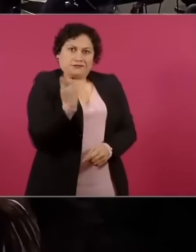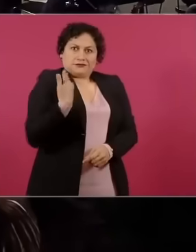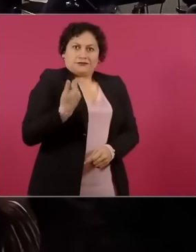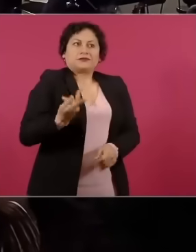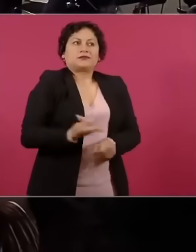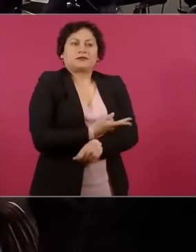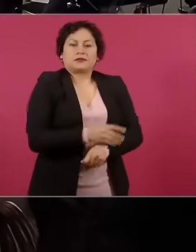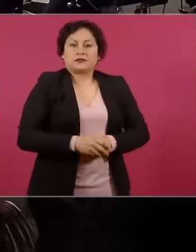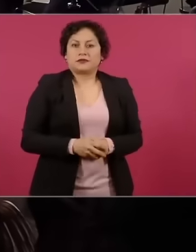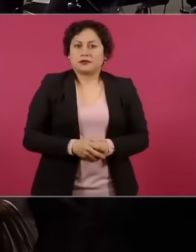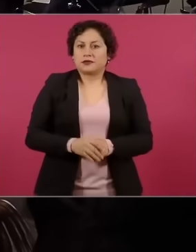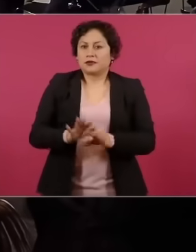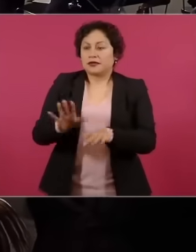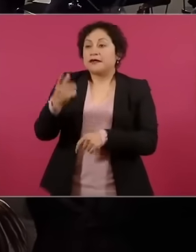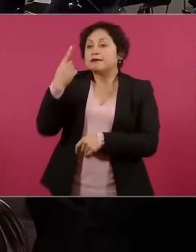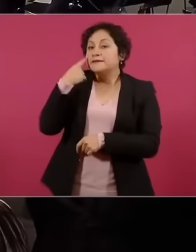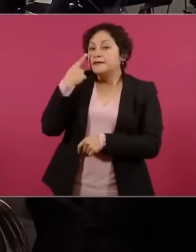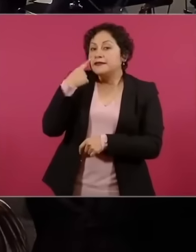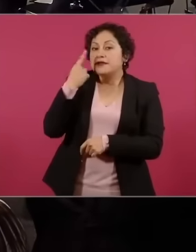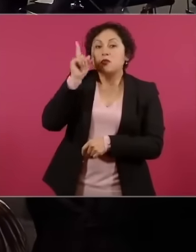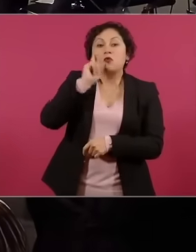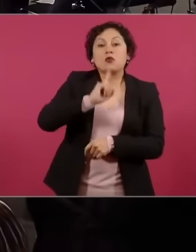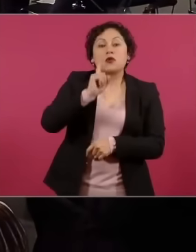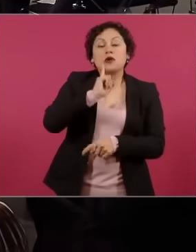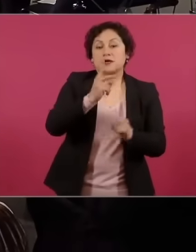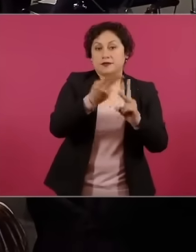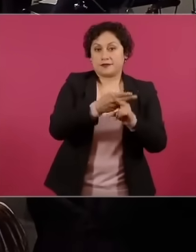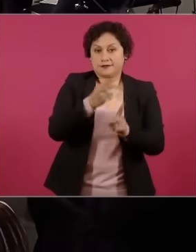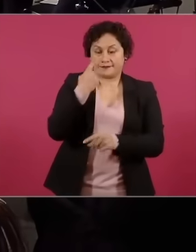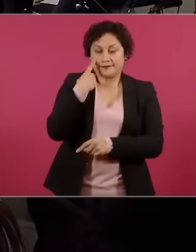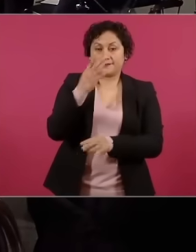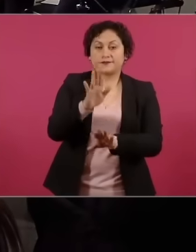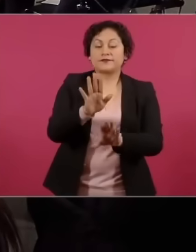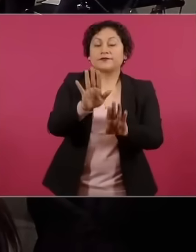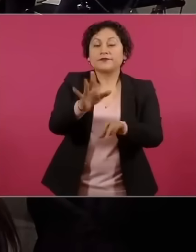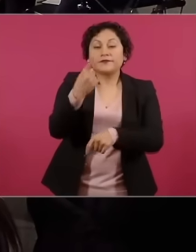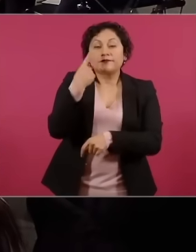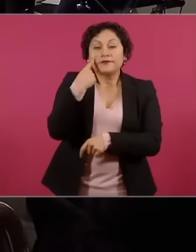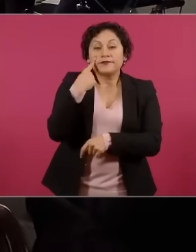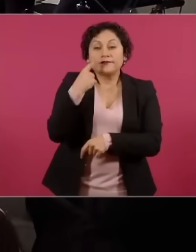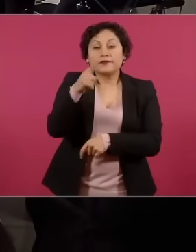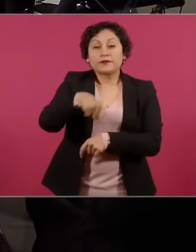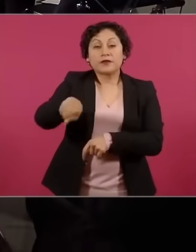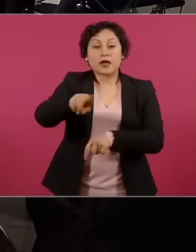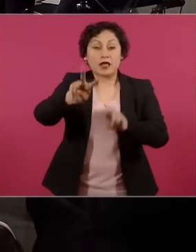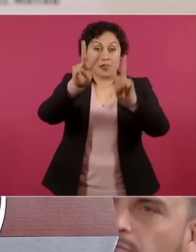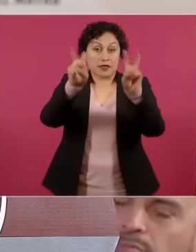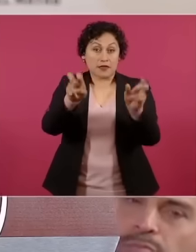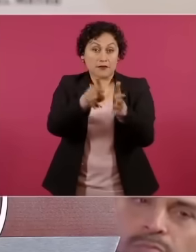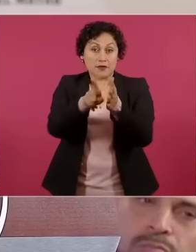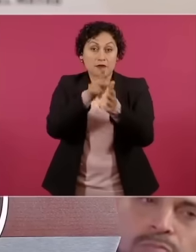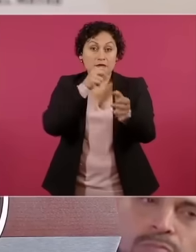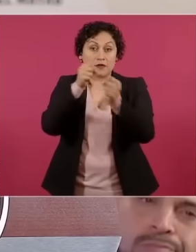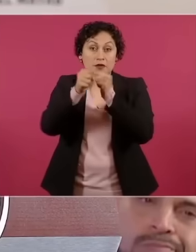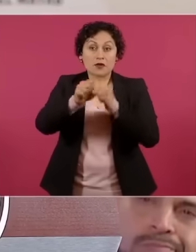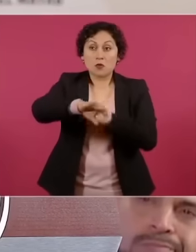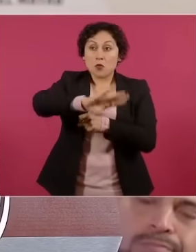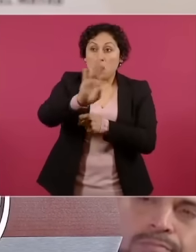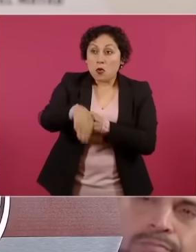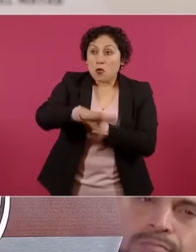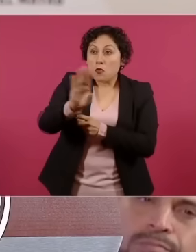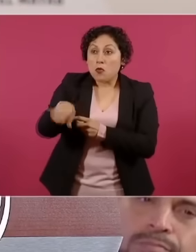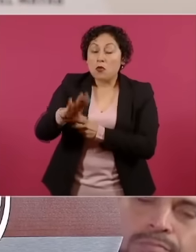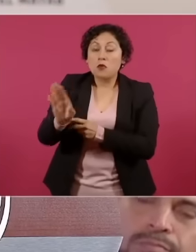Mira, feminicidio. La mayoría de los casos de periodistas asesinados se